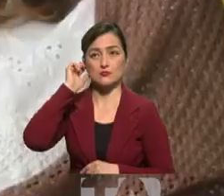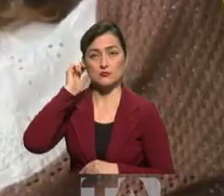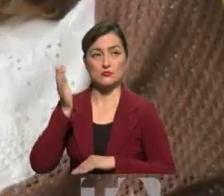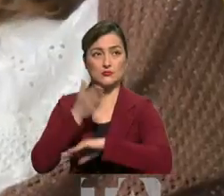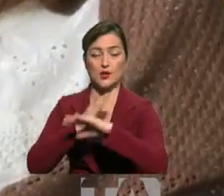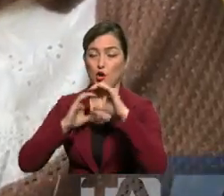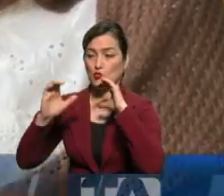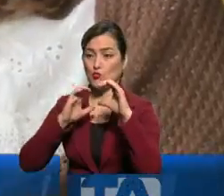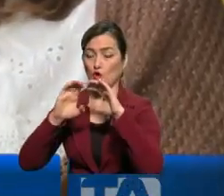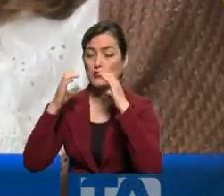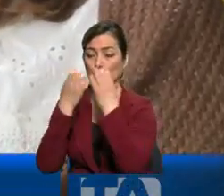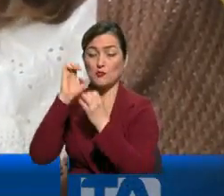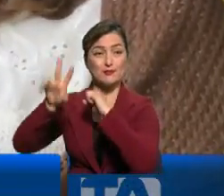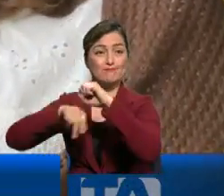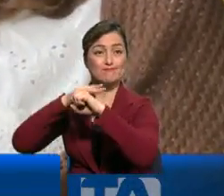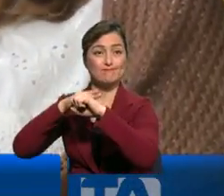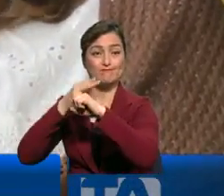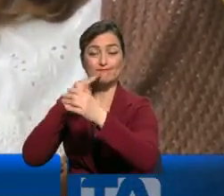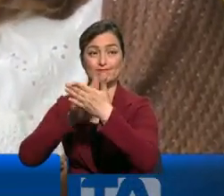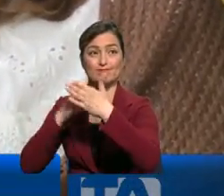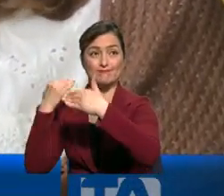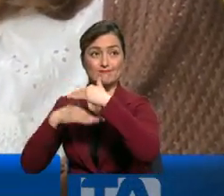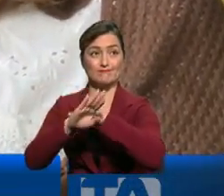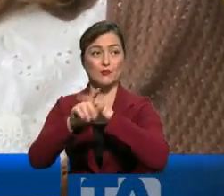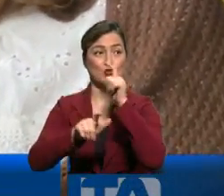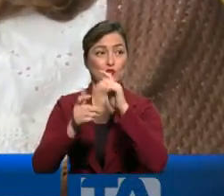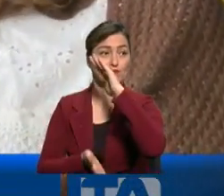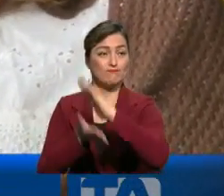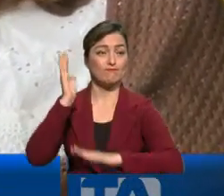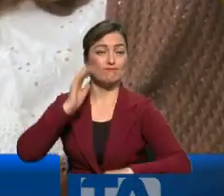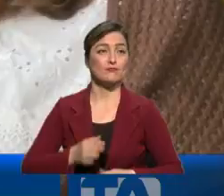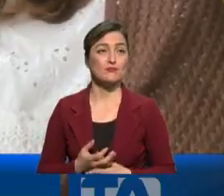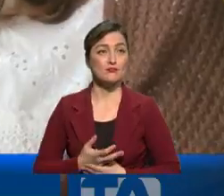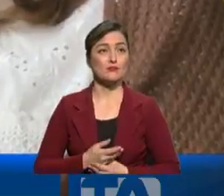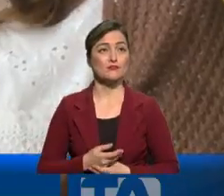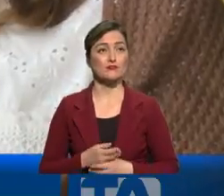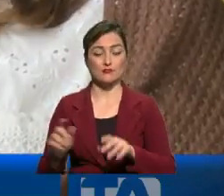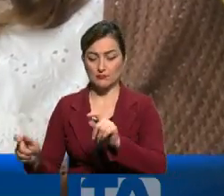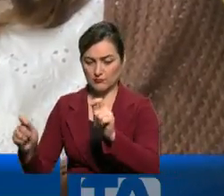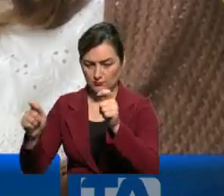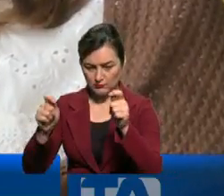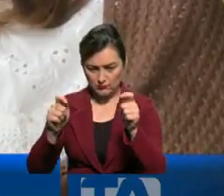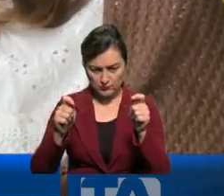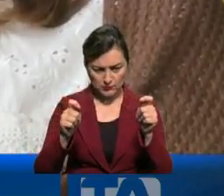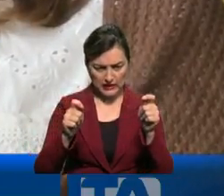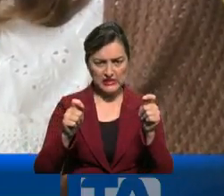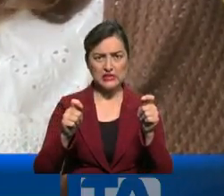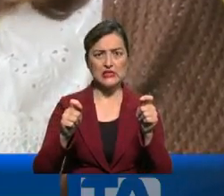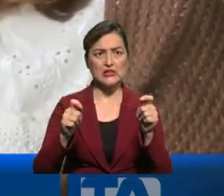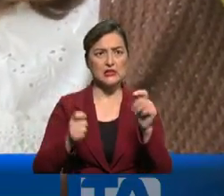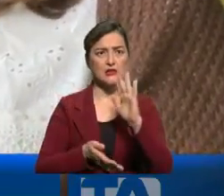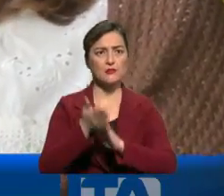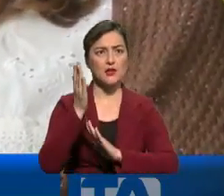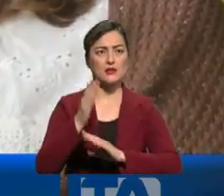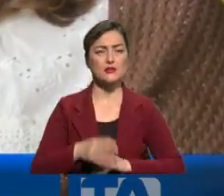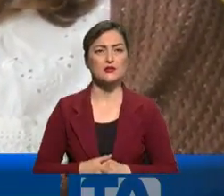dice evacúe al personal y haga un plan para que esos bienes salgan. Cuando te llega a ti una comunicación del COE